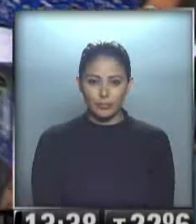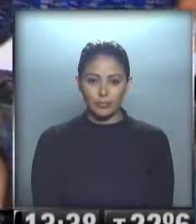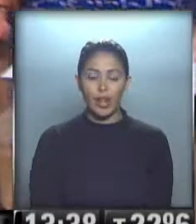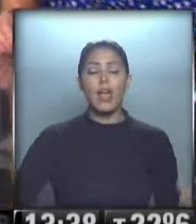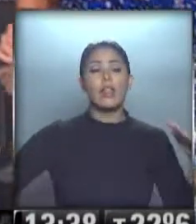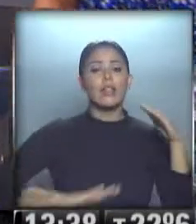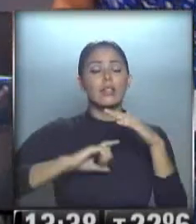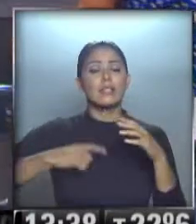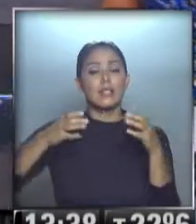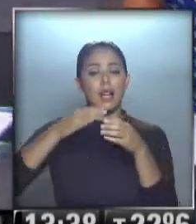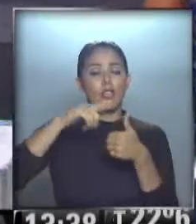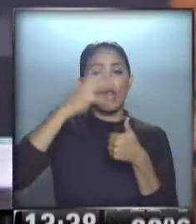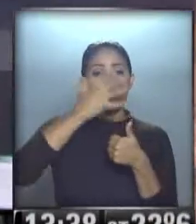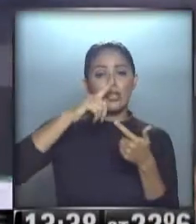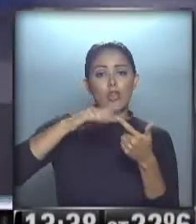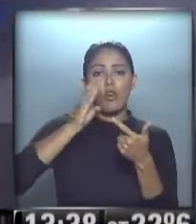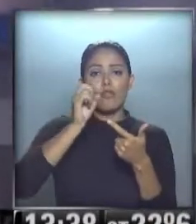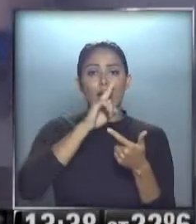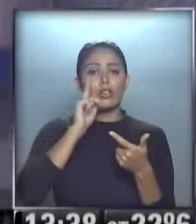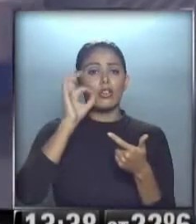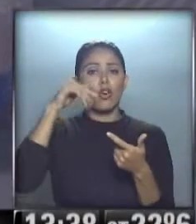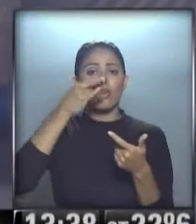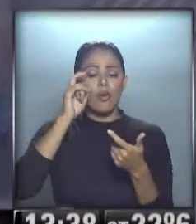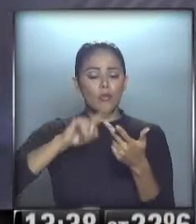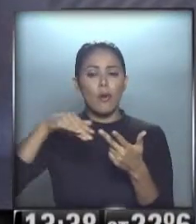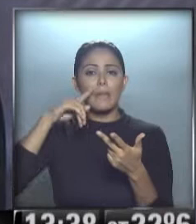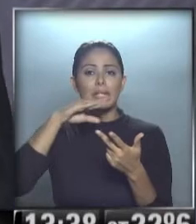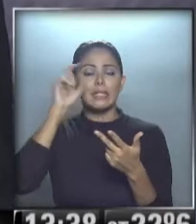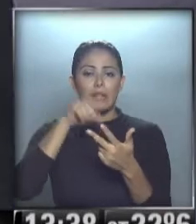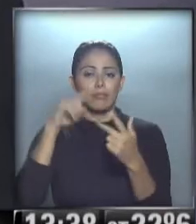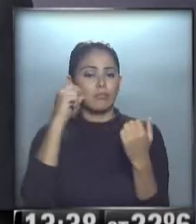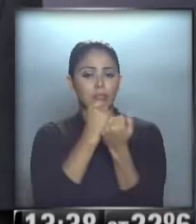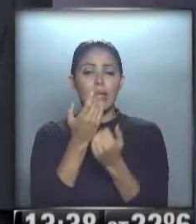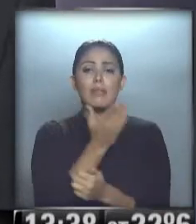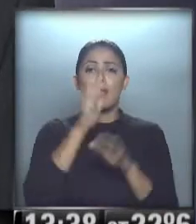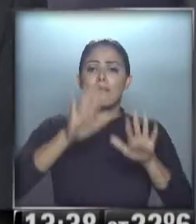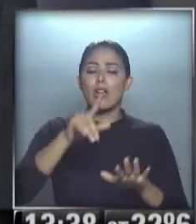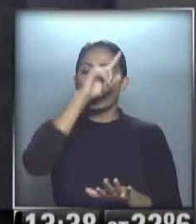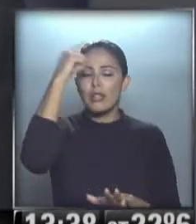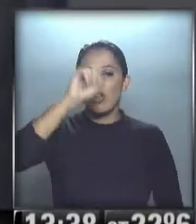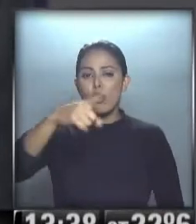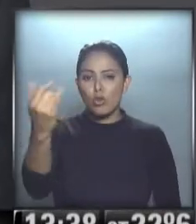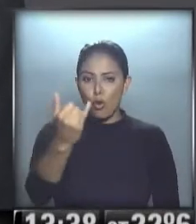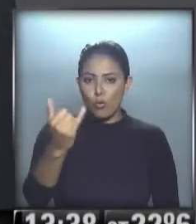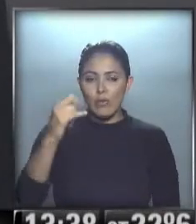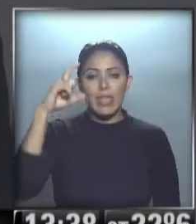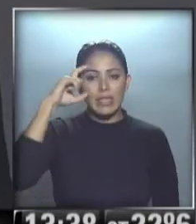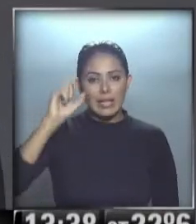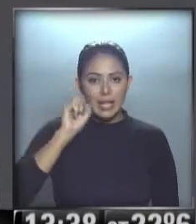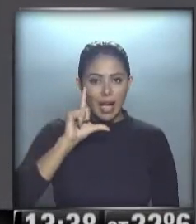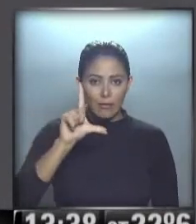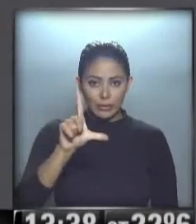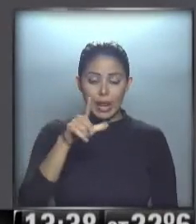Los líderes sindicales Moyano, Barrio Nuevo y Micheli llegaron a un acuerdo y convocaron un paro nacional para el próximo jueves 10 de abril, al que